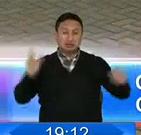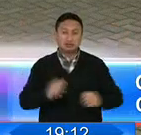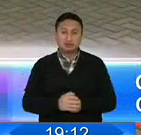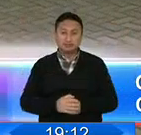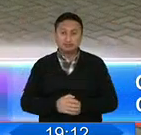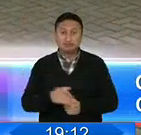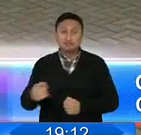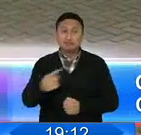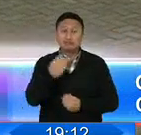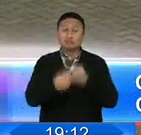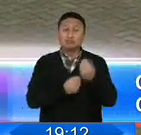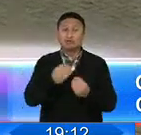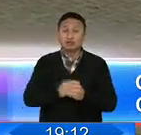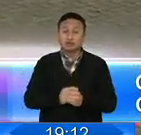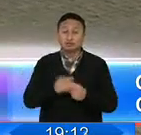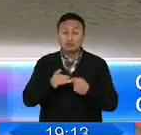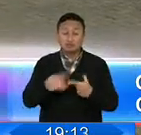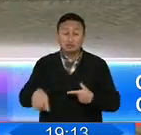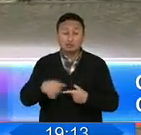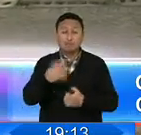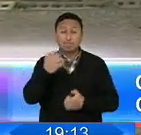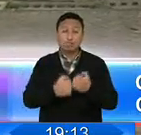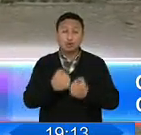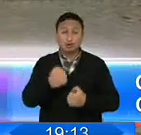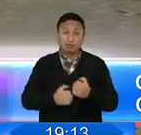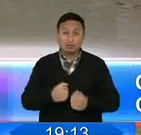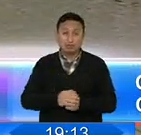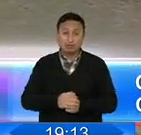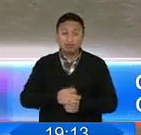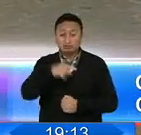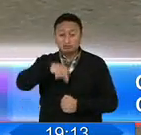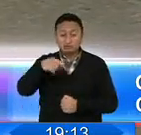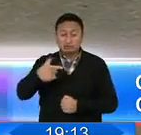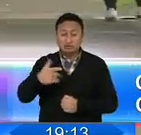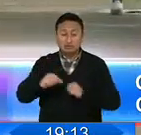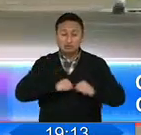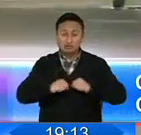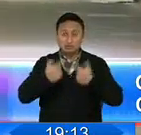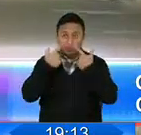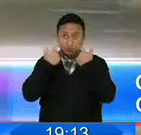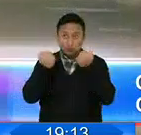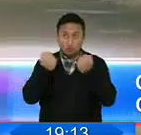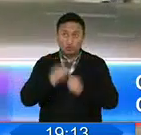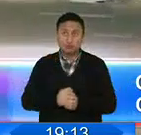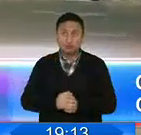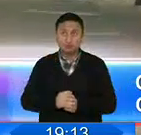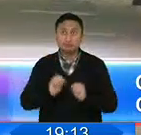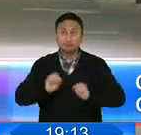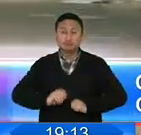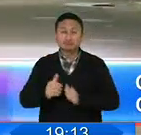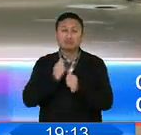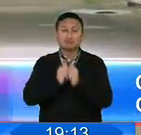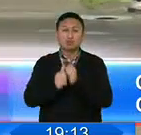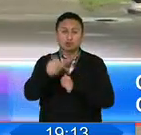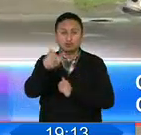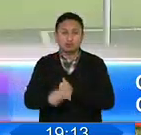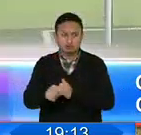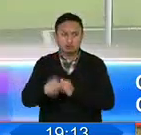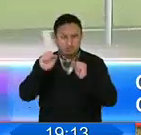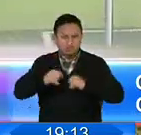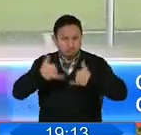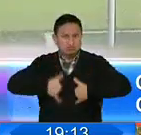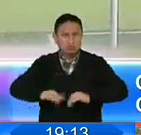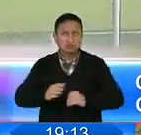único que hacen es generar conflicto al momento de la actividad de control. Pese a ello, los deportistas insisten en utilizar los